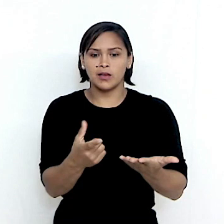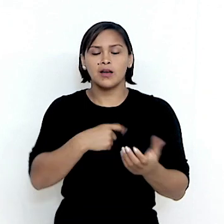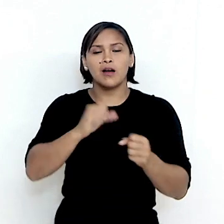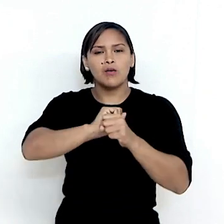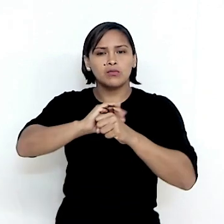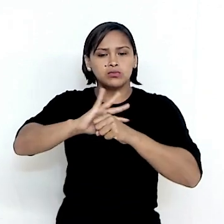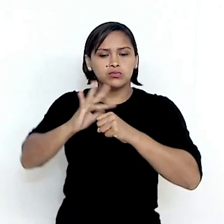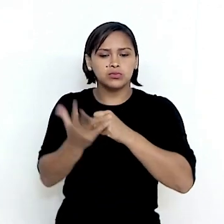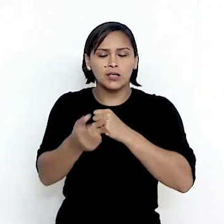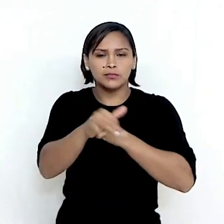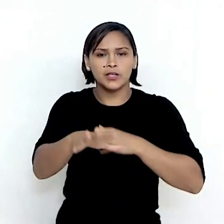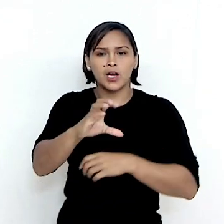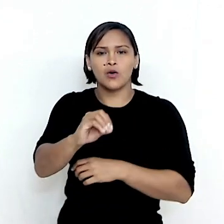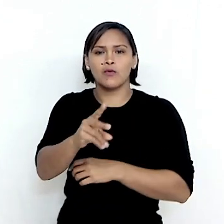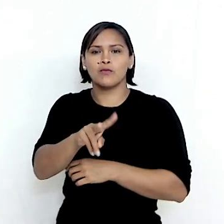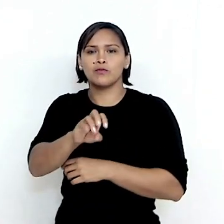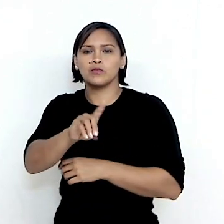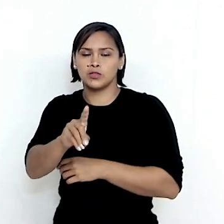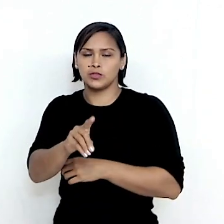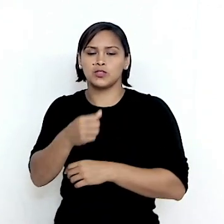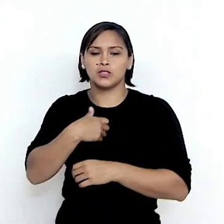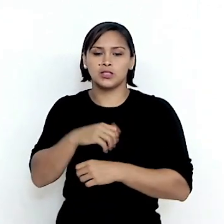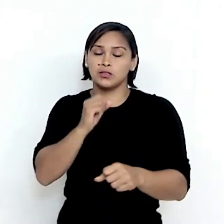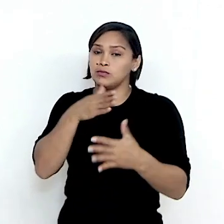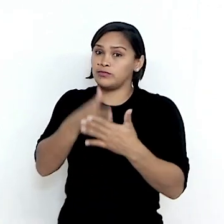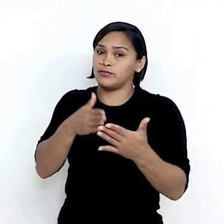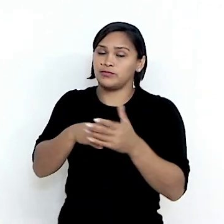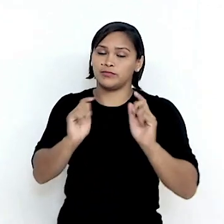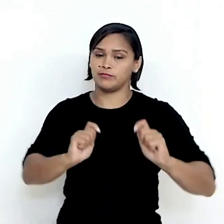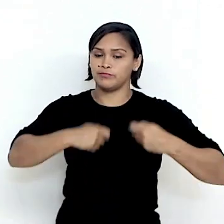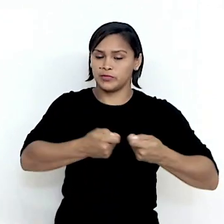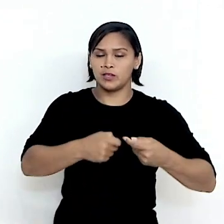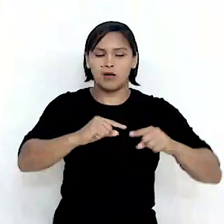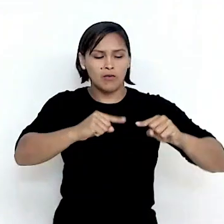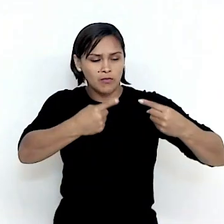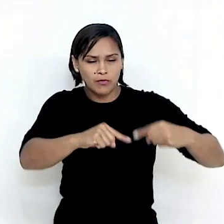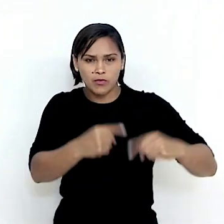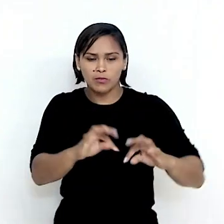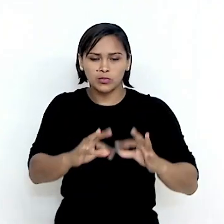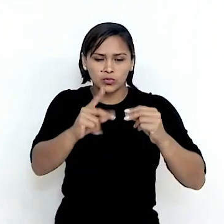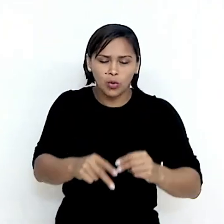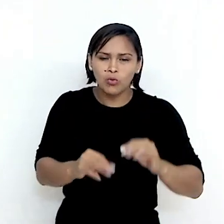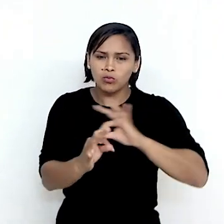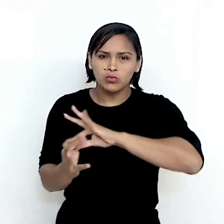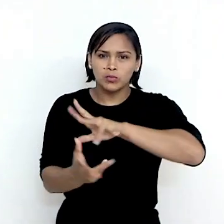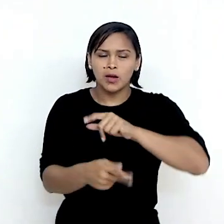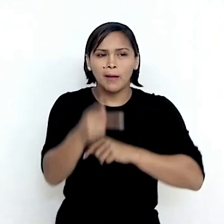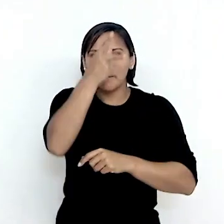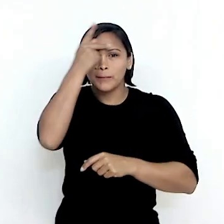ha significado un desafío para todo el planeta, con un triste saldo de personas fallecidas y